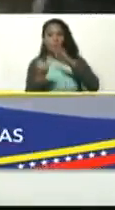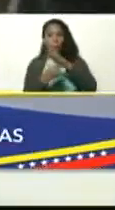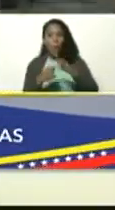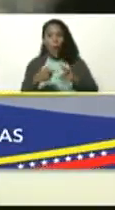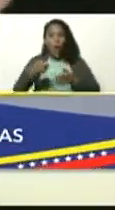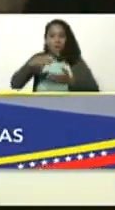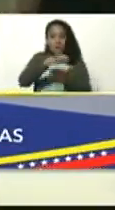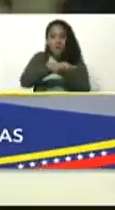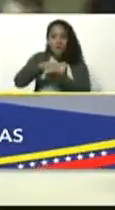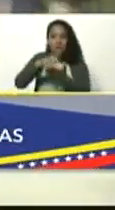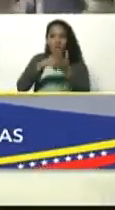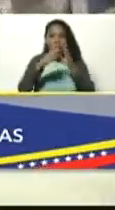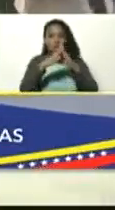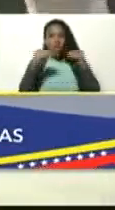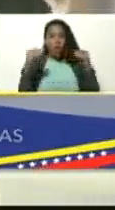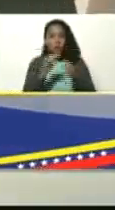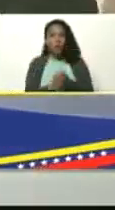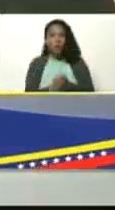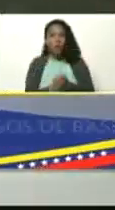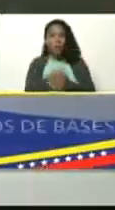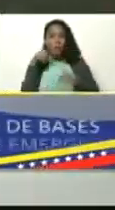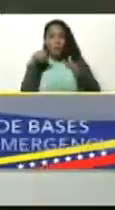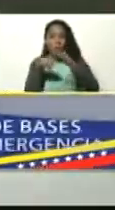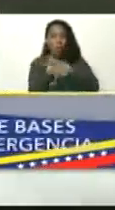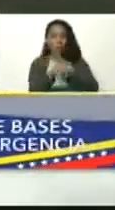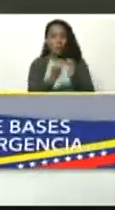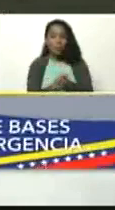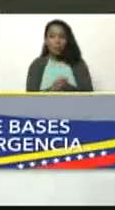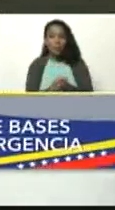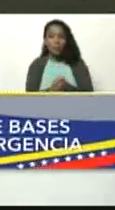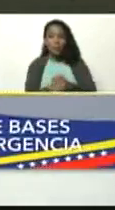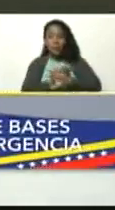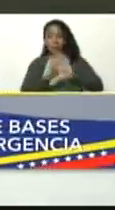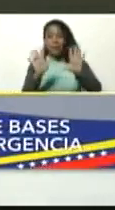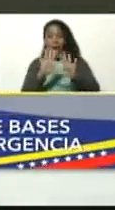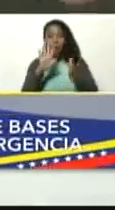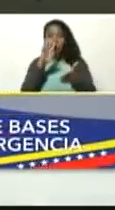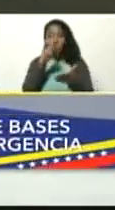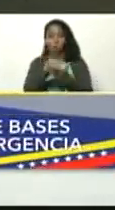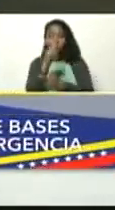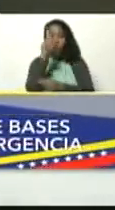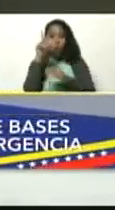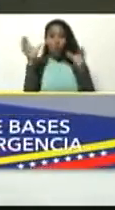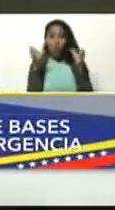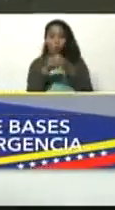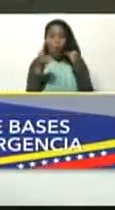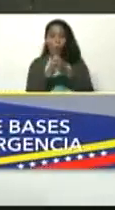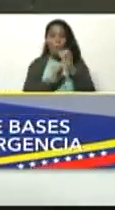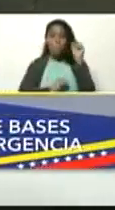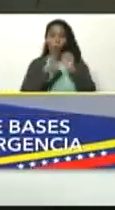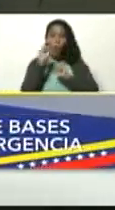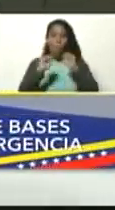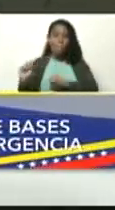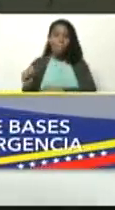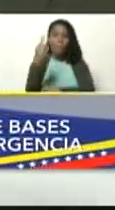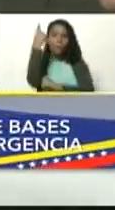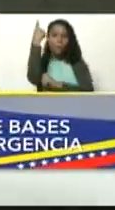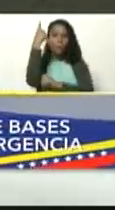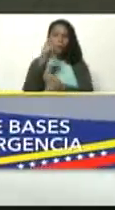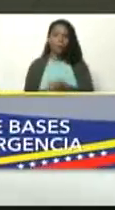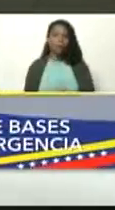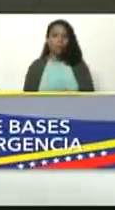pala, pico, todo para entrar. Ya habían llegado un grupo de maquinaria, las primeras.